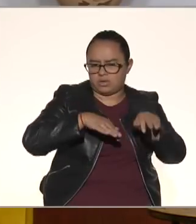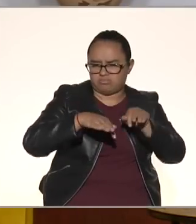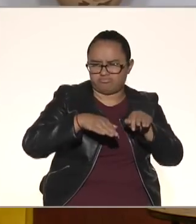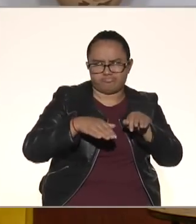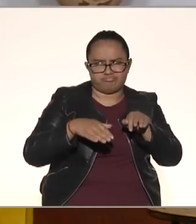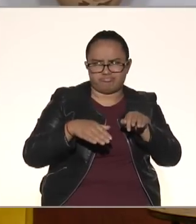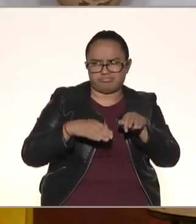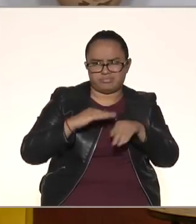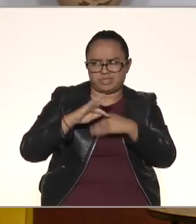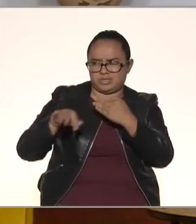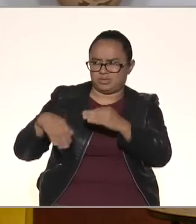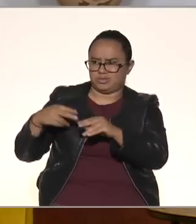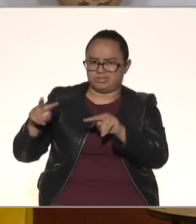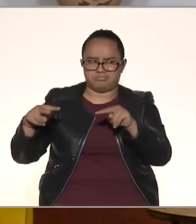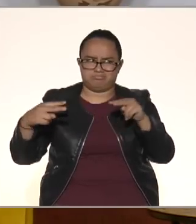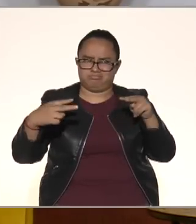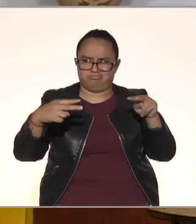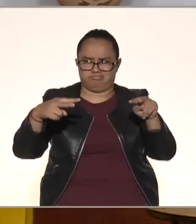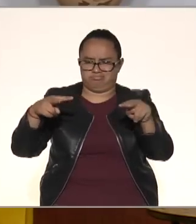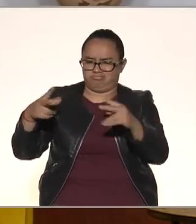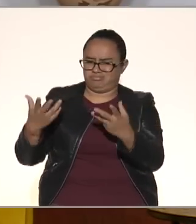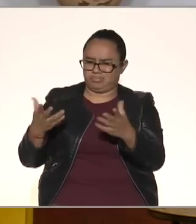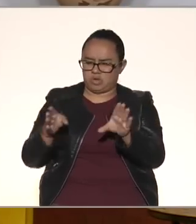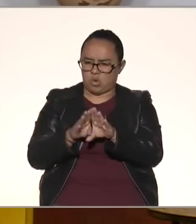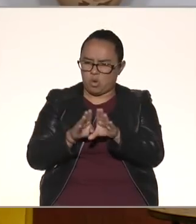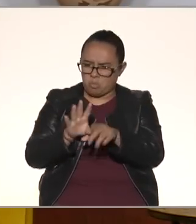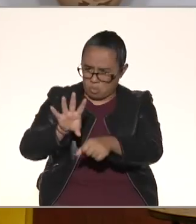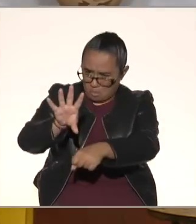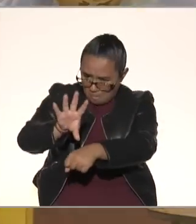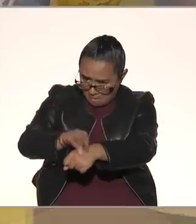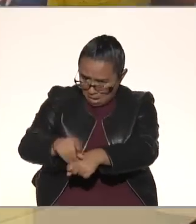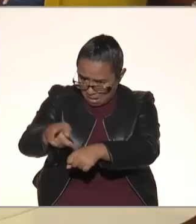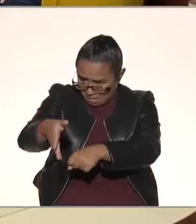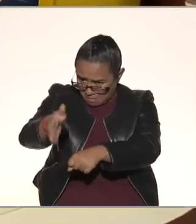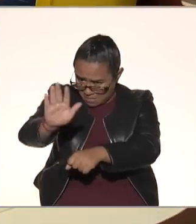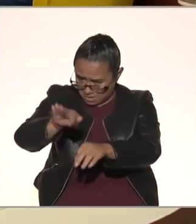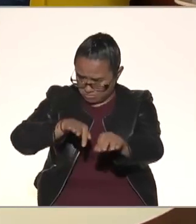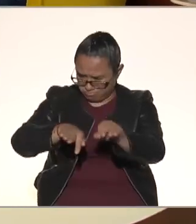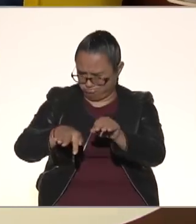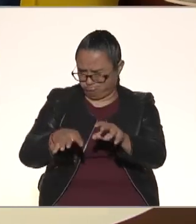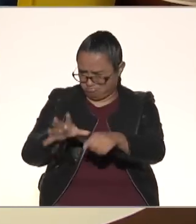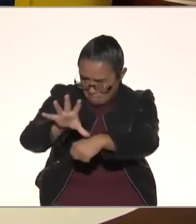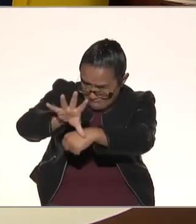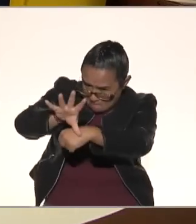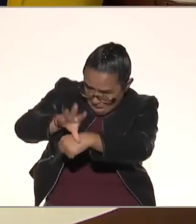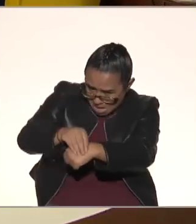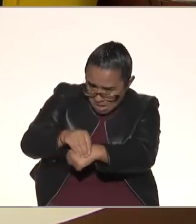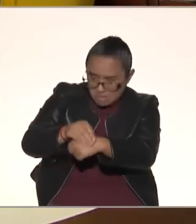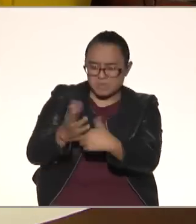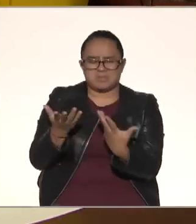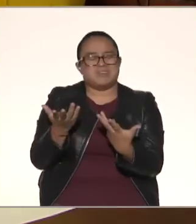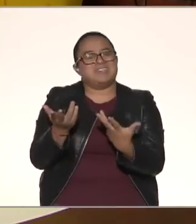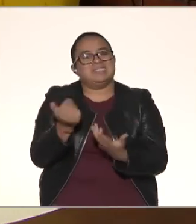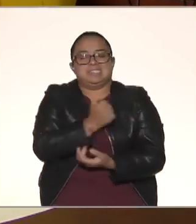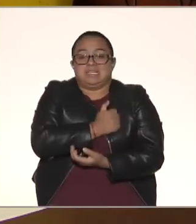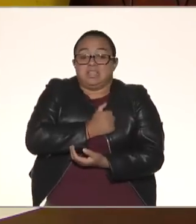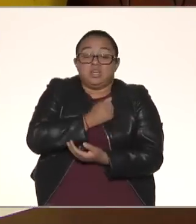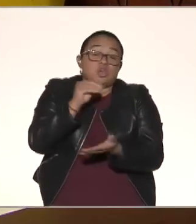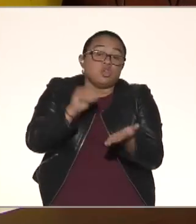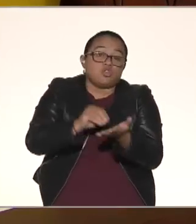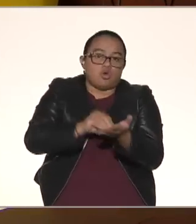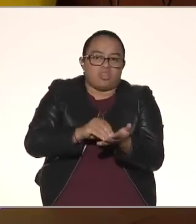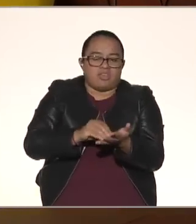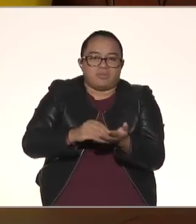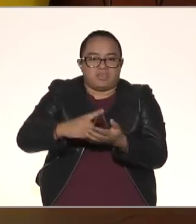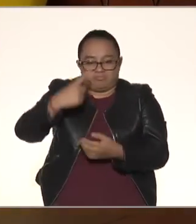y nos volteamos a ver así como de, o sea, te deja trabajar, o sea, todavía tenemos tristemente ese arraigo,